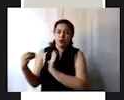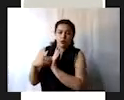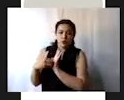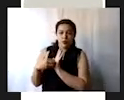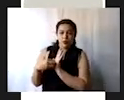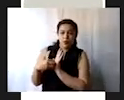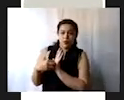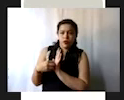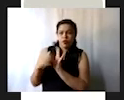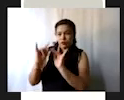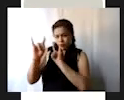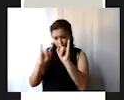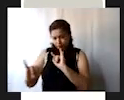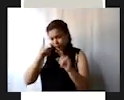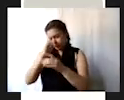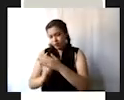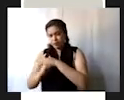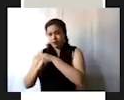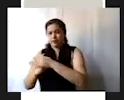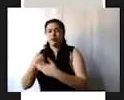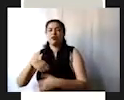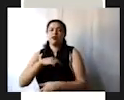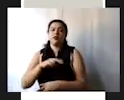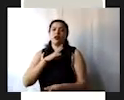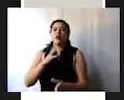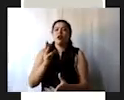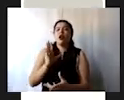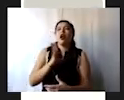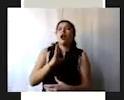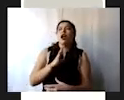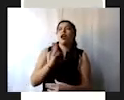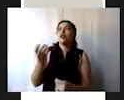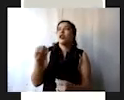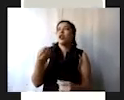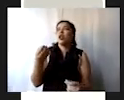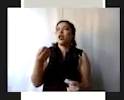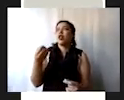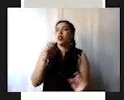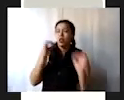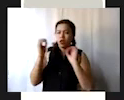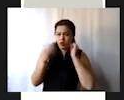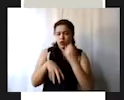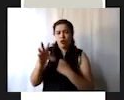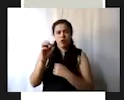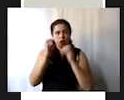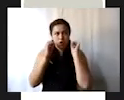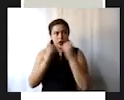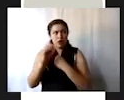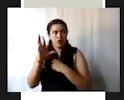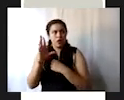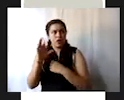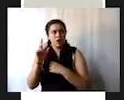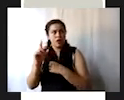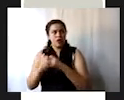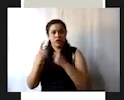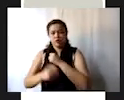esquema de la sostenibilidad, del cómo dimensionaron que al menos la organización avanzó con el tema de los objetivos en un año, pues sin